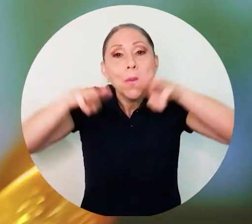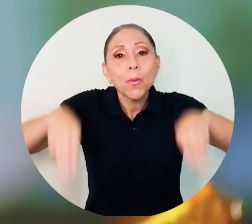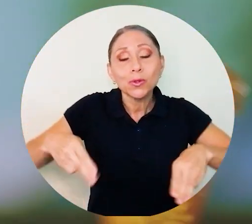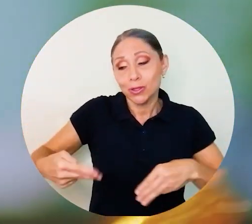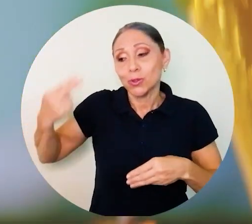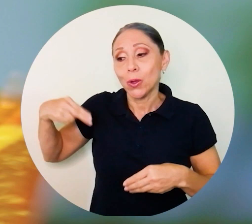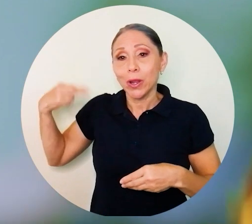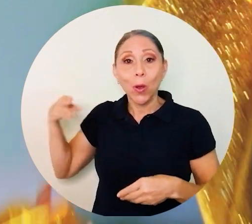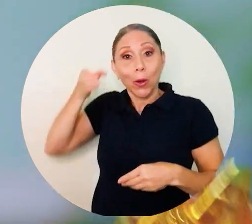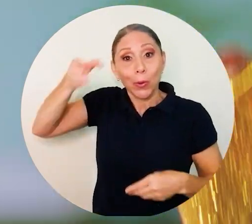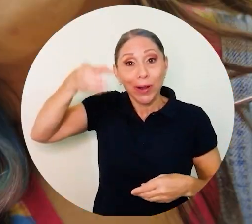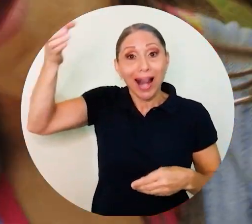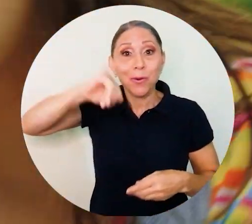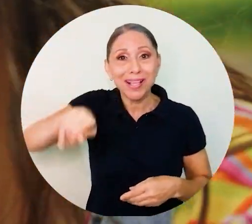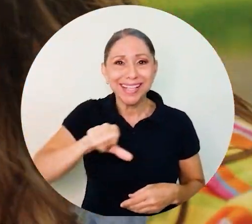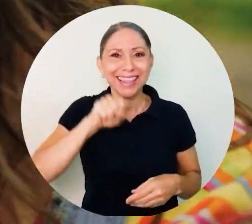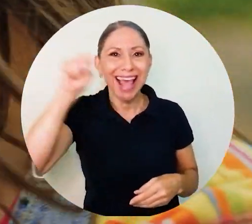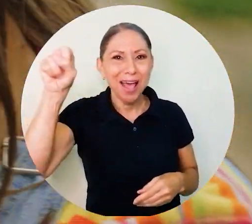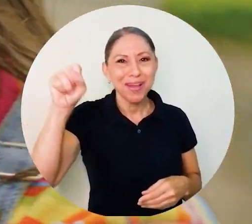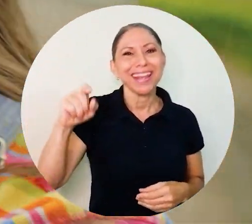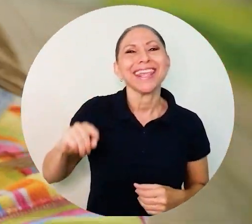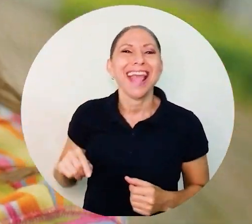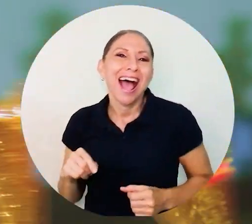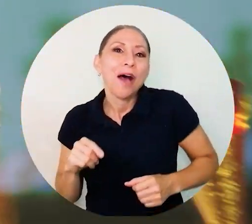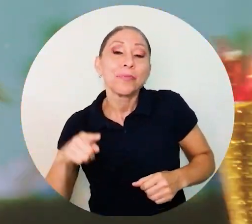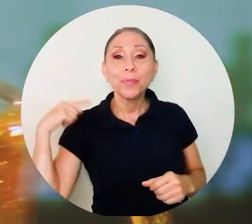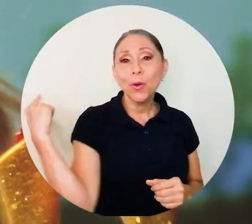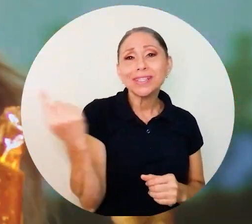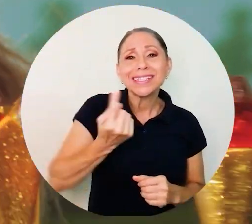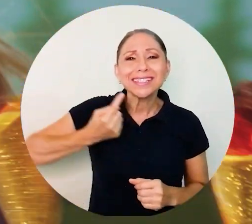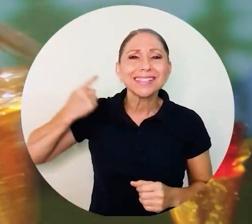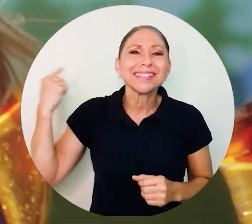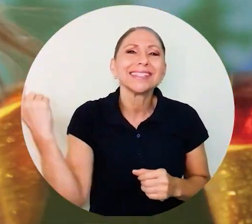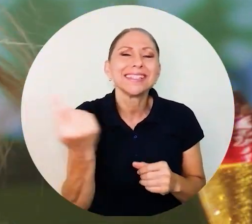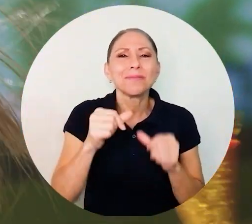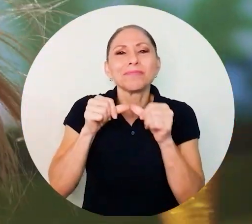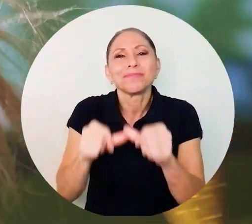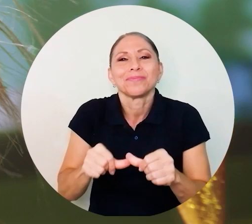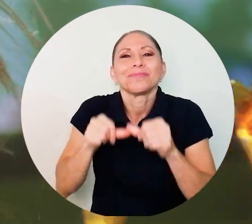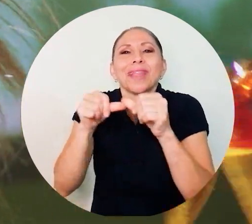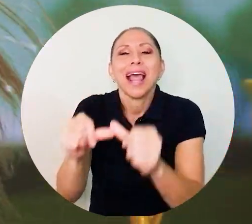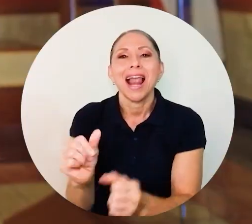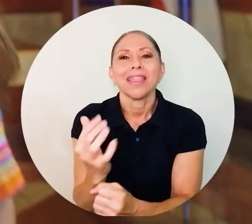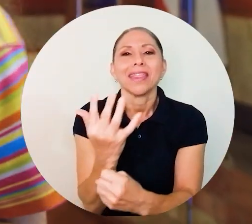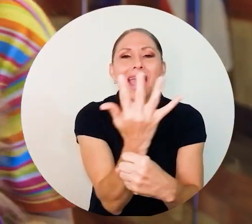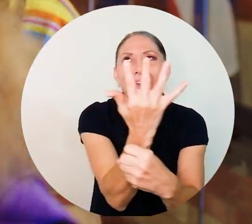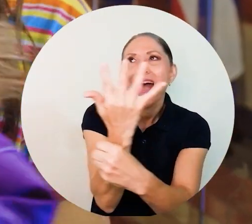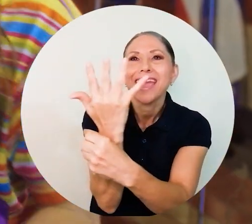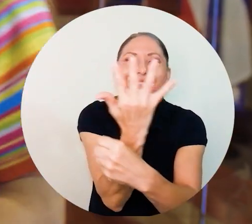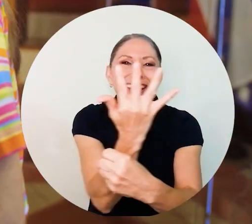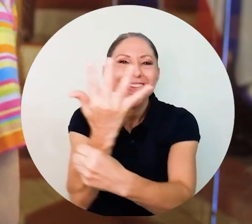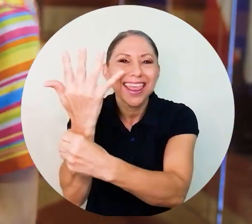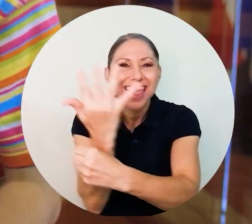Museo Histórico y Cultural Juan Santa María. Mantén por siempre la